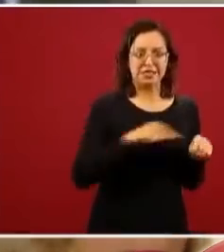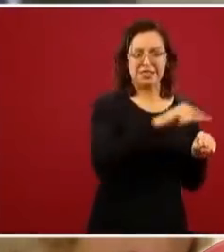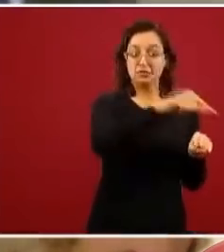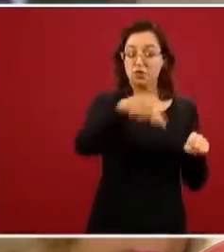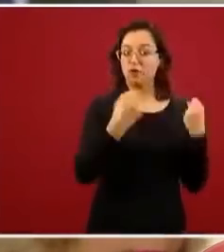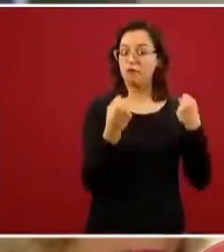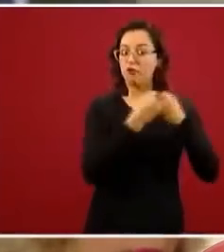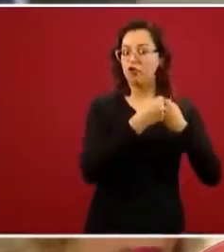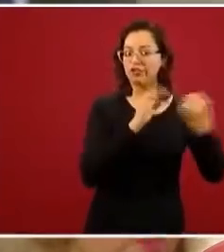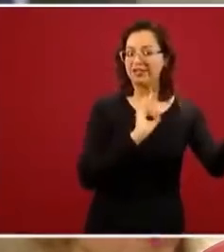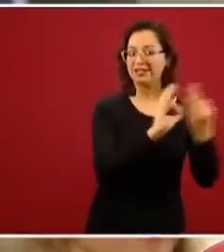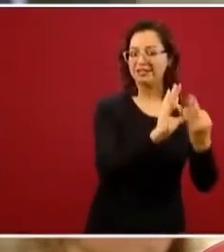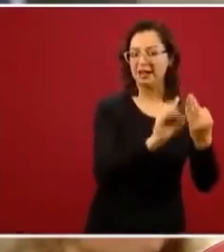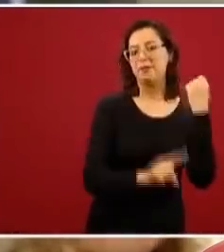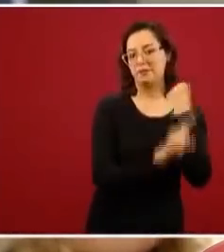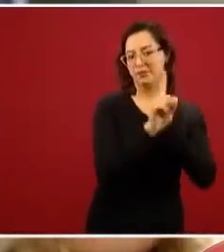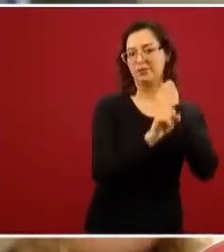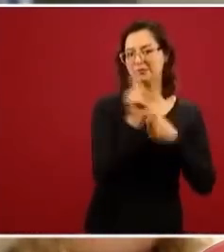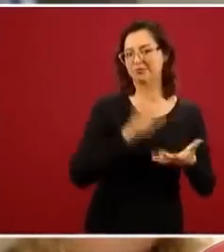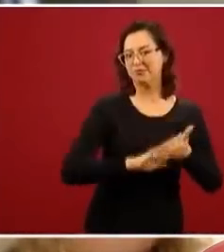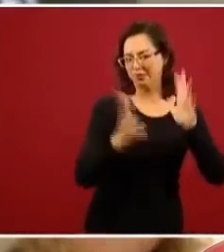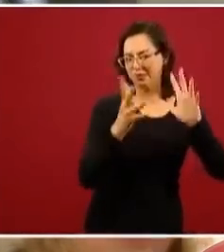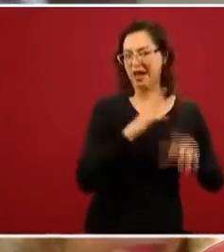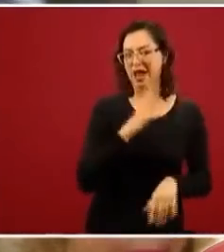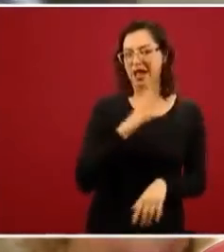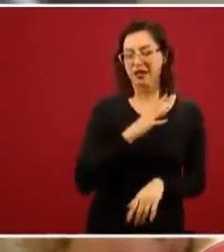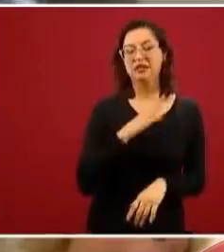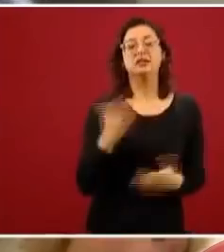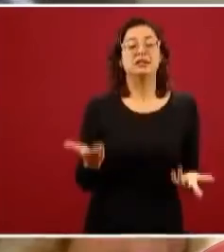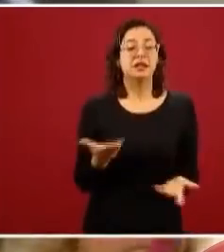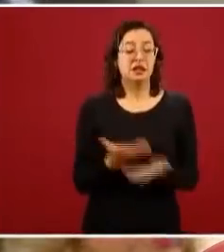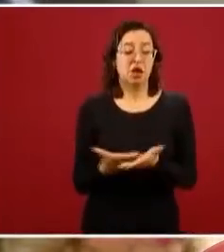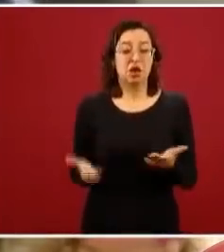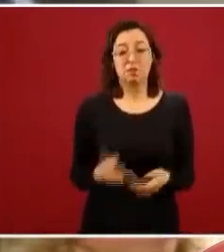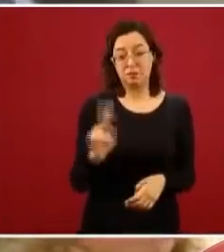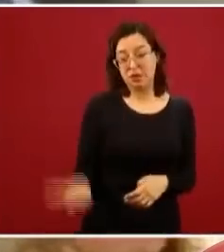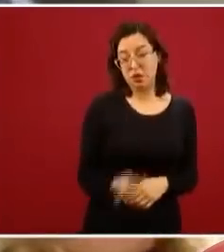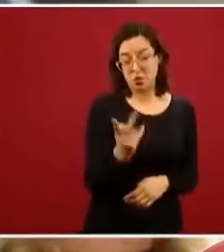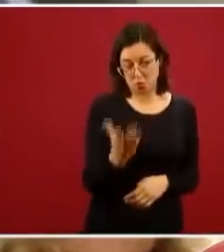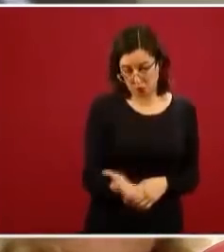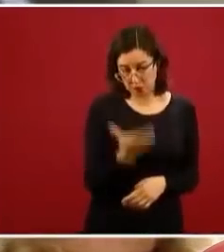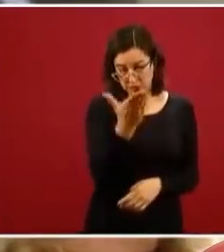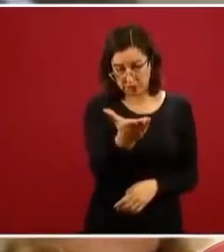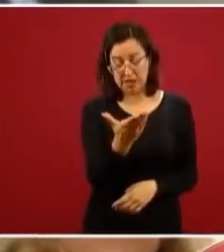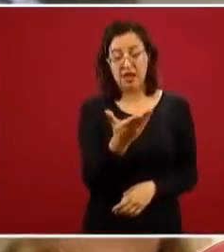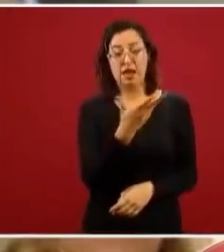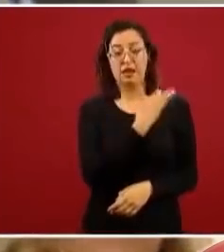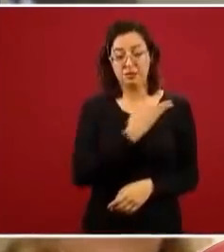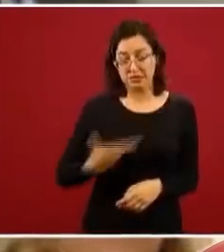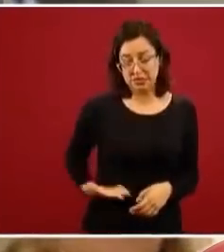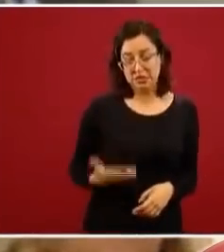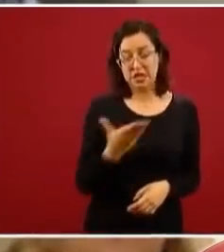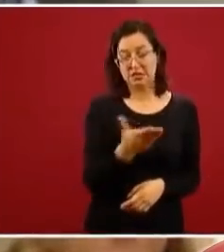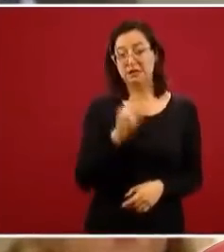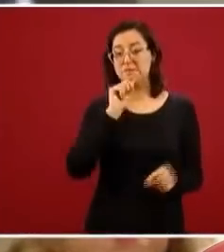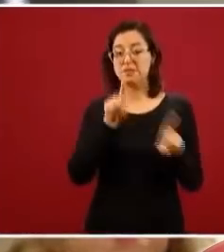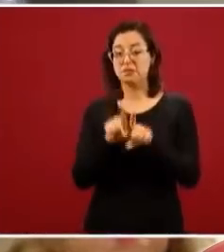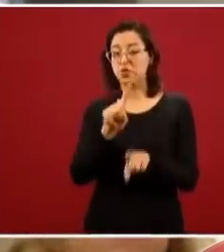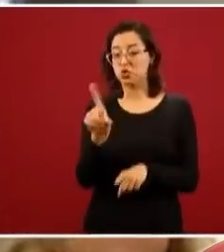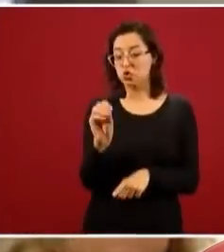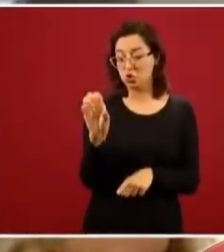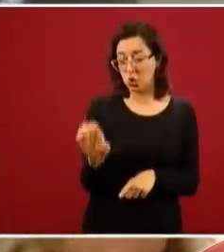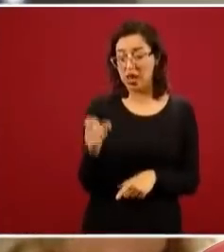pregunta en específico para el señor presidente, para Zoe, es si habría un compromiso de parte del gobierno federal por entrarle de